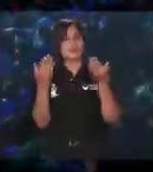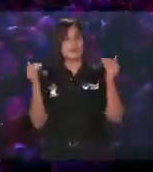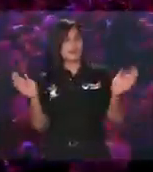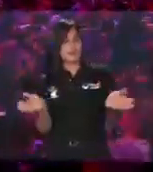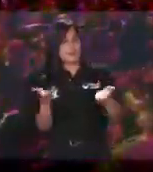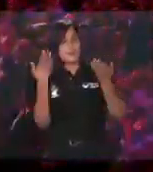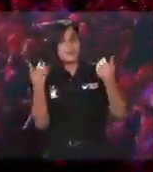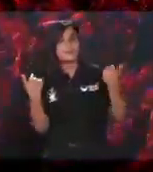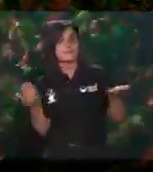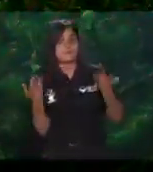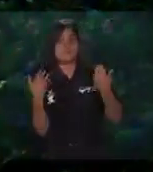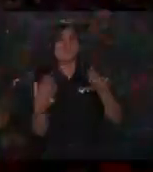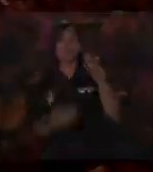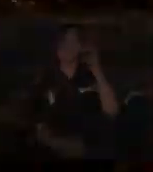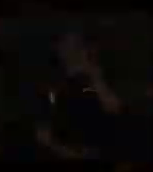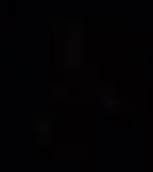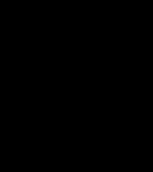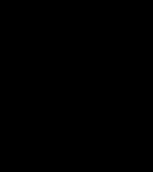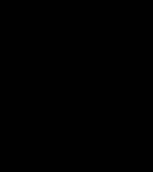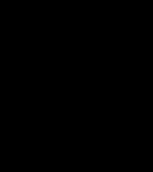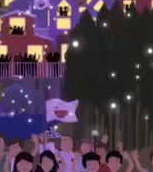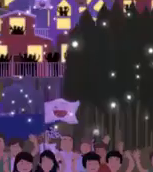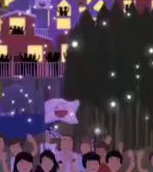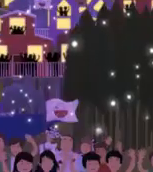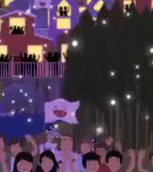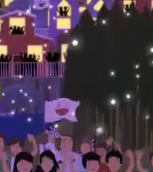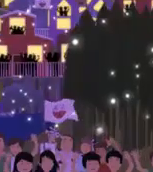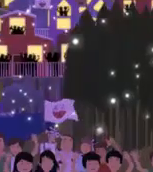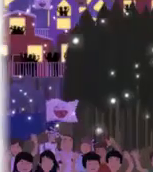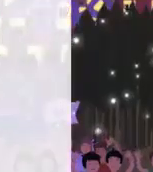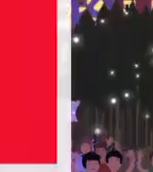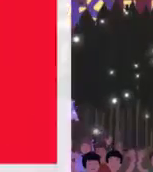Lázaro de la...